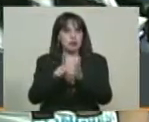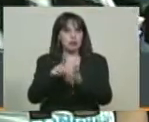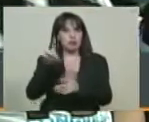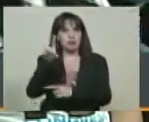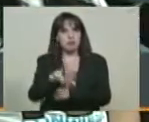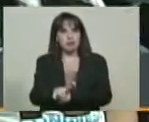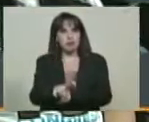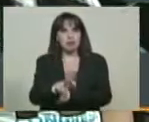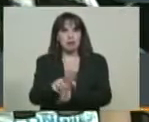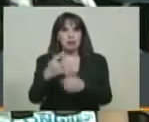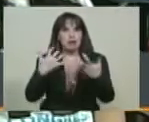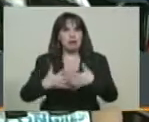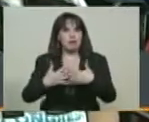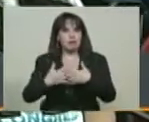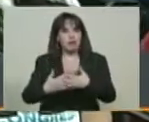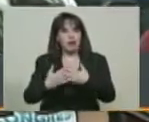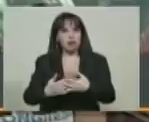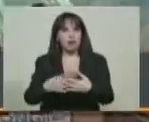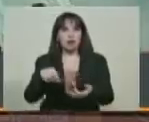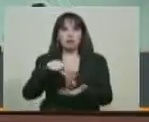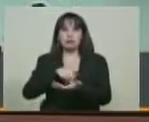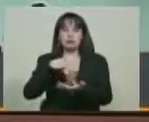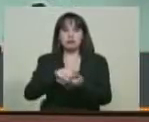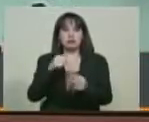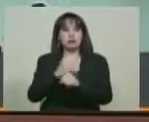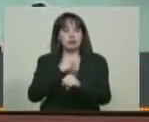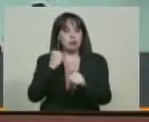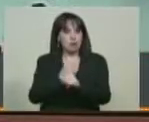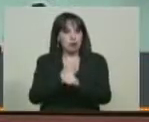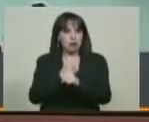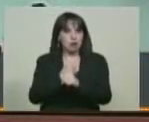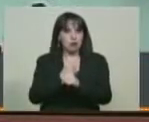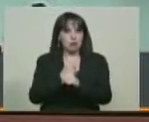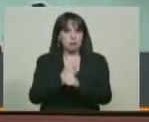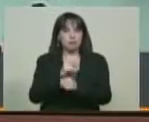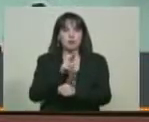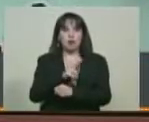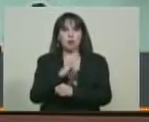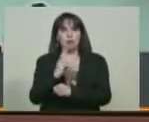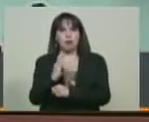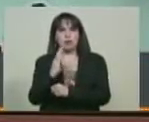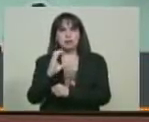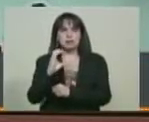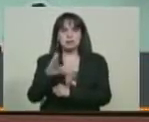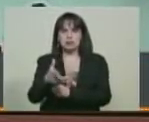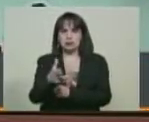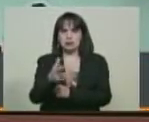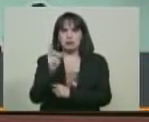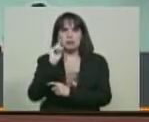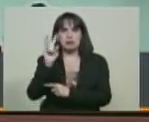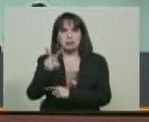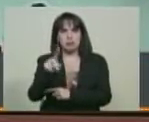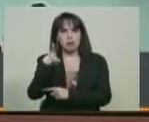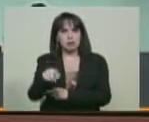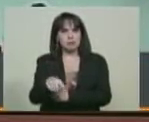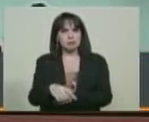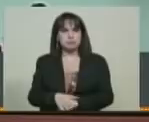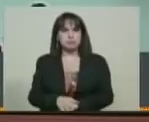en las fábricas, en los centros de trabajo, en las UVC, ¿verdad? ¿Voy